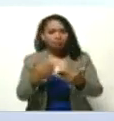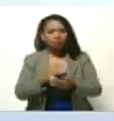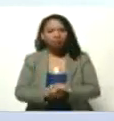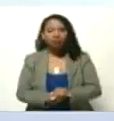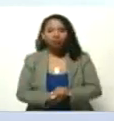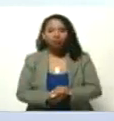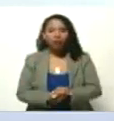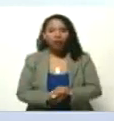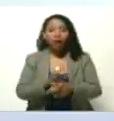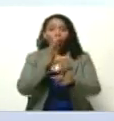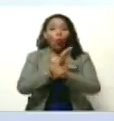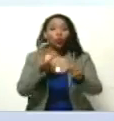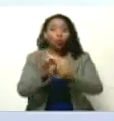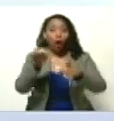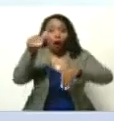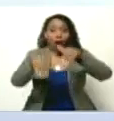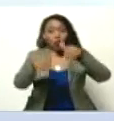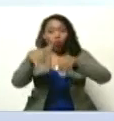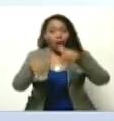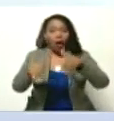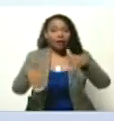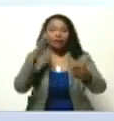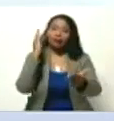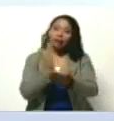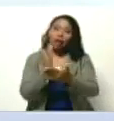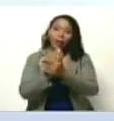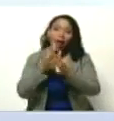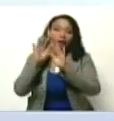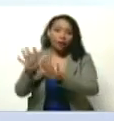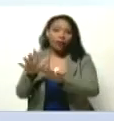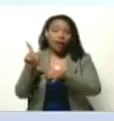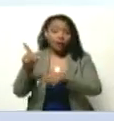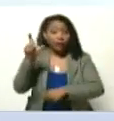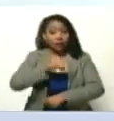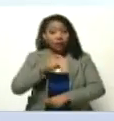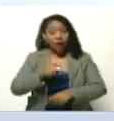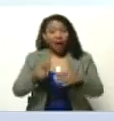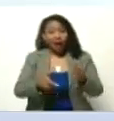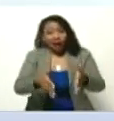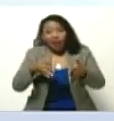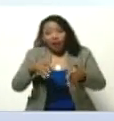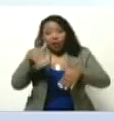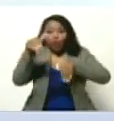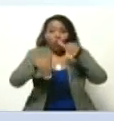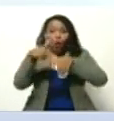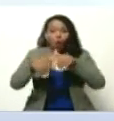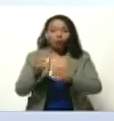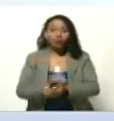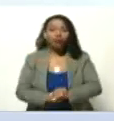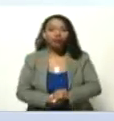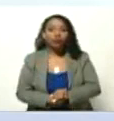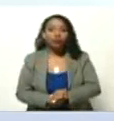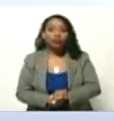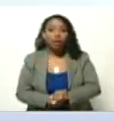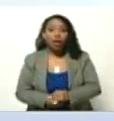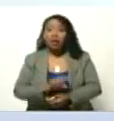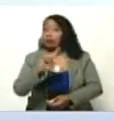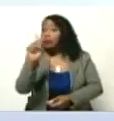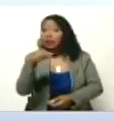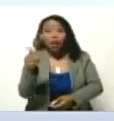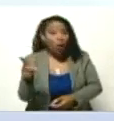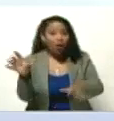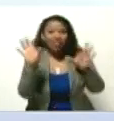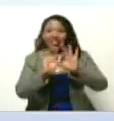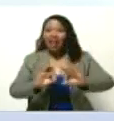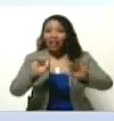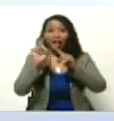El tradicional, que es el electoral de siempre. Es necesario ganar las elecciones. Si no, nada de esto tiene